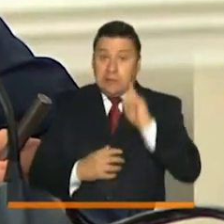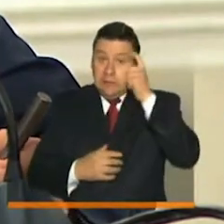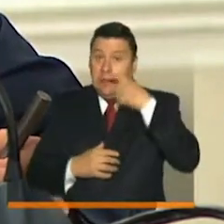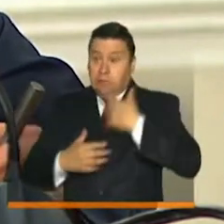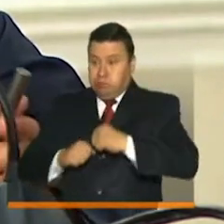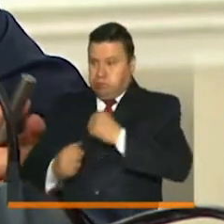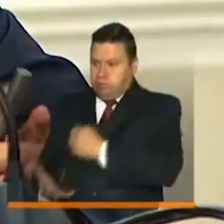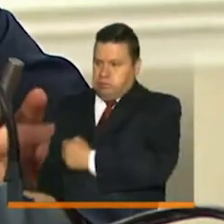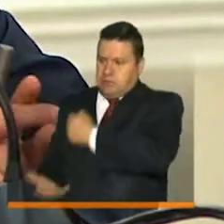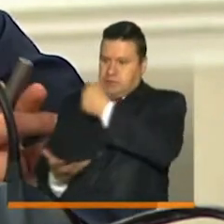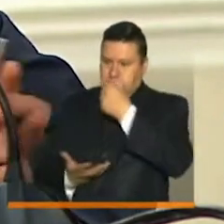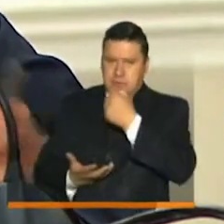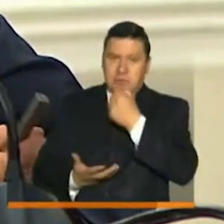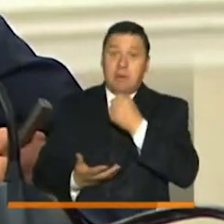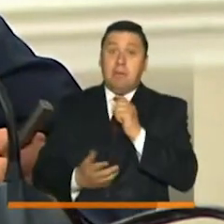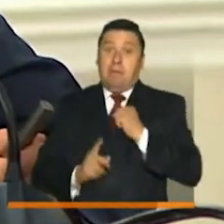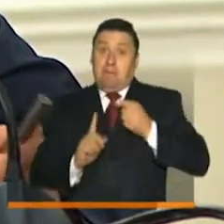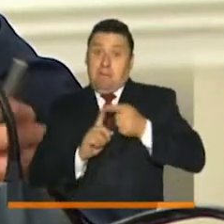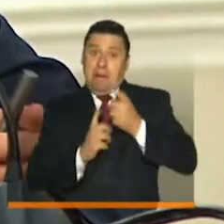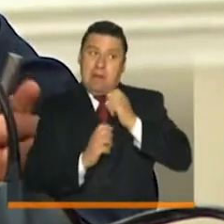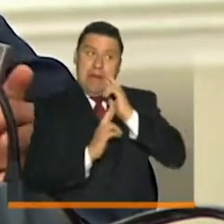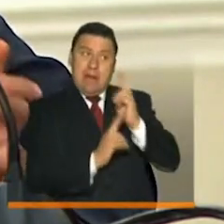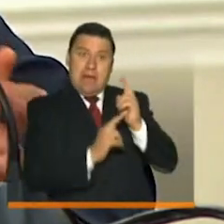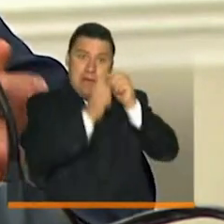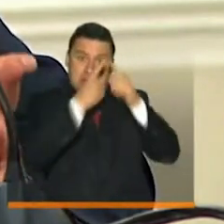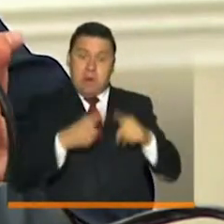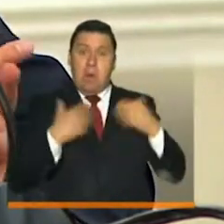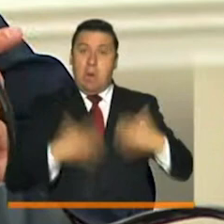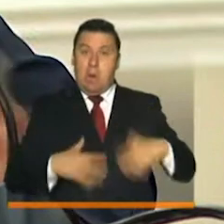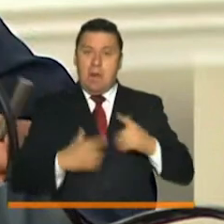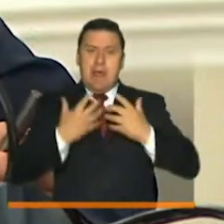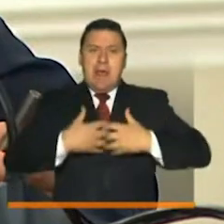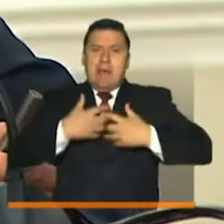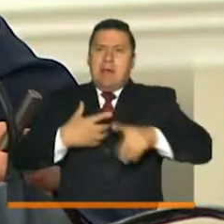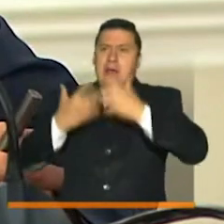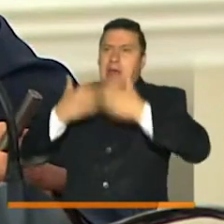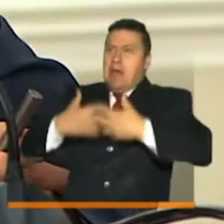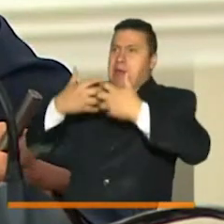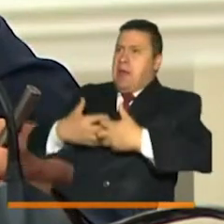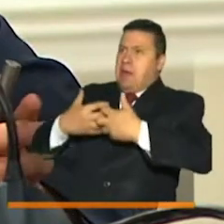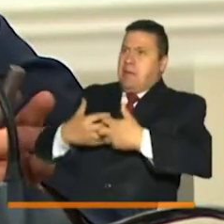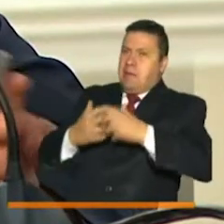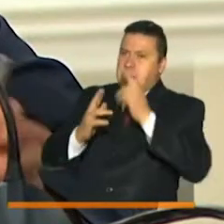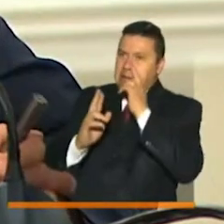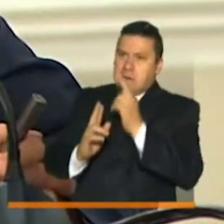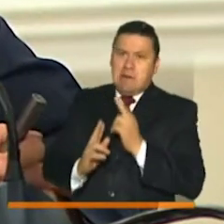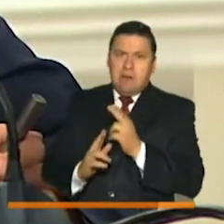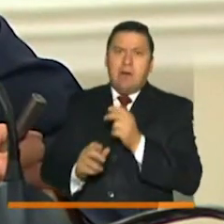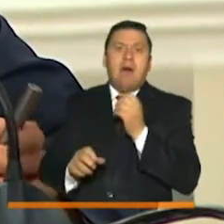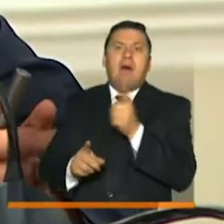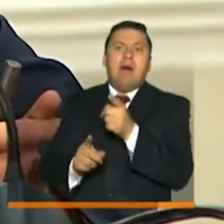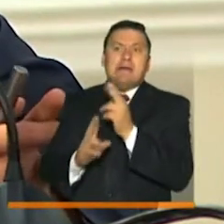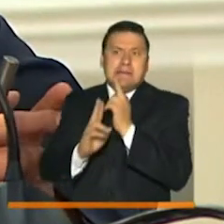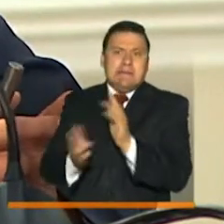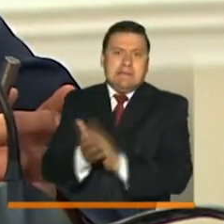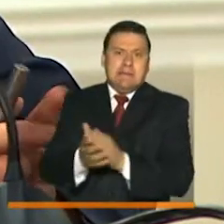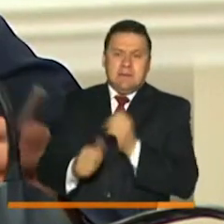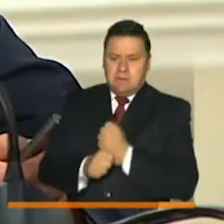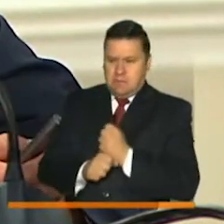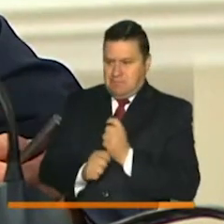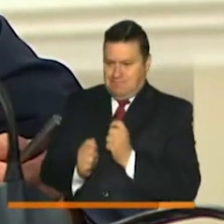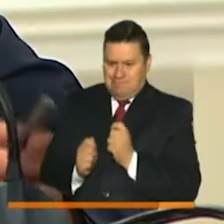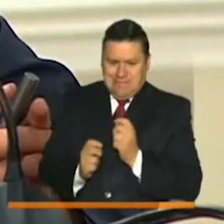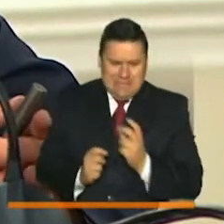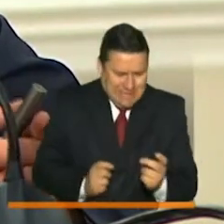Gobierno Nacional. Primero, por reconocer el esfuerzo que vienen haciendo todos los empresarios del país para mantener el empleo. Sabemos que es una